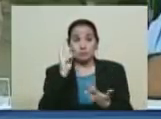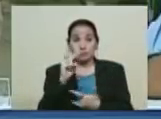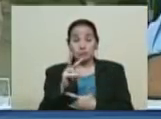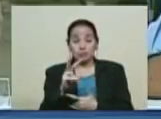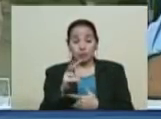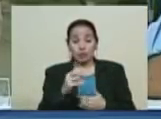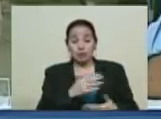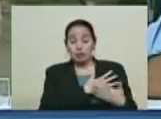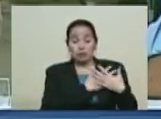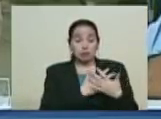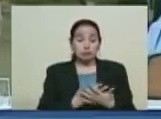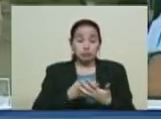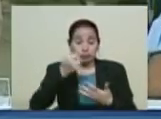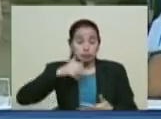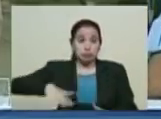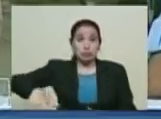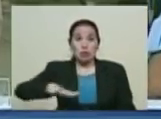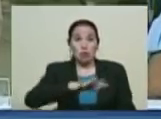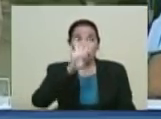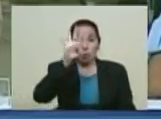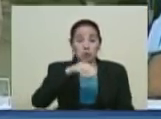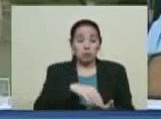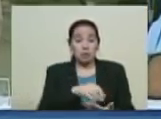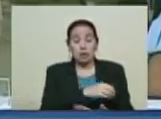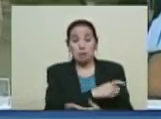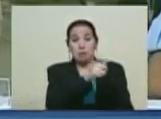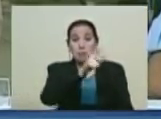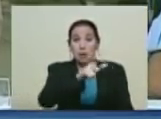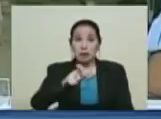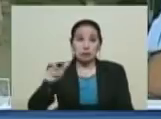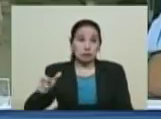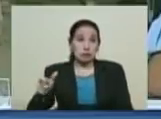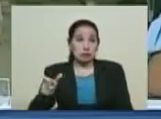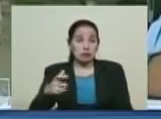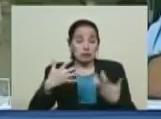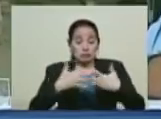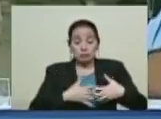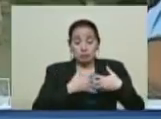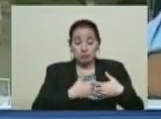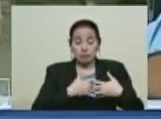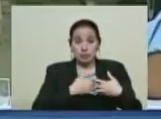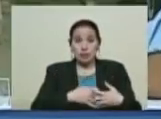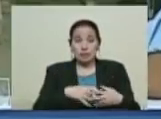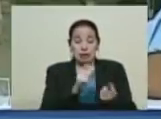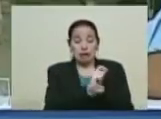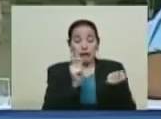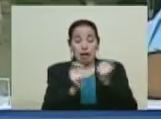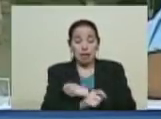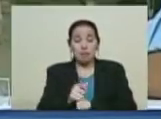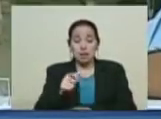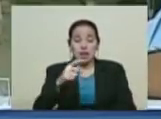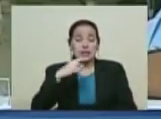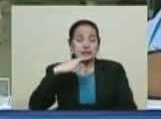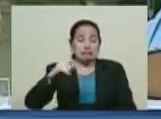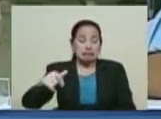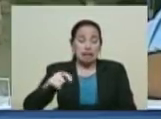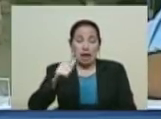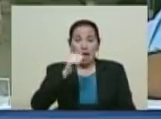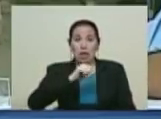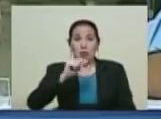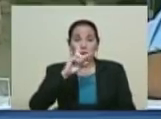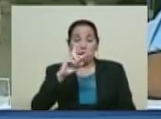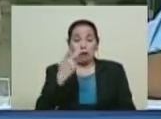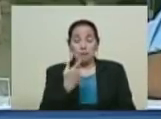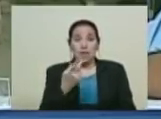a una población de más de 4.000 habitantes. Sembrando las plantas desalinizadoras, Venezuela está en la vanguardia de